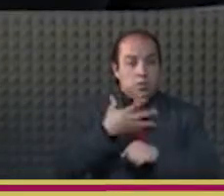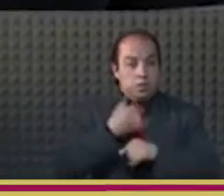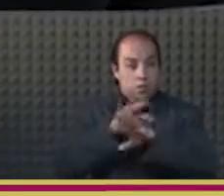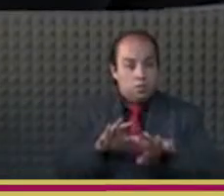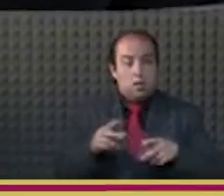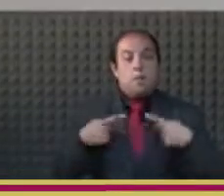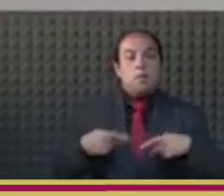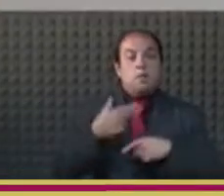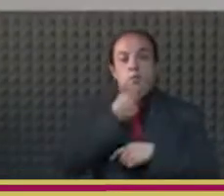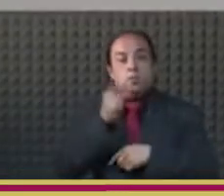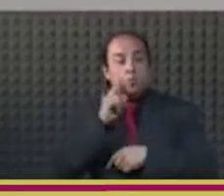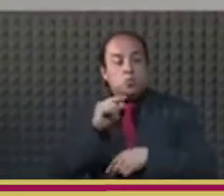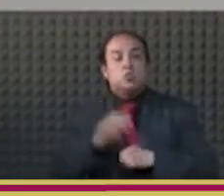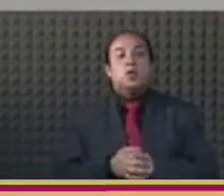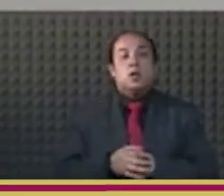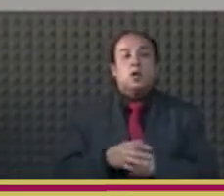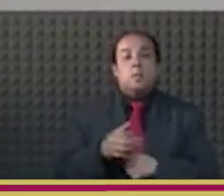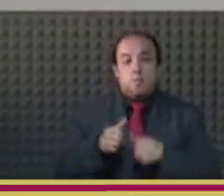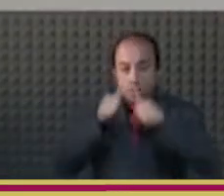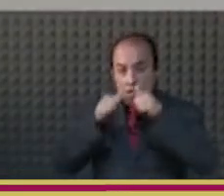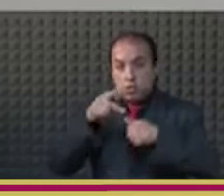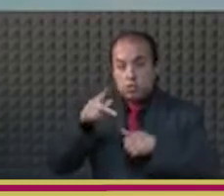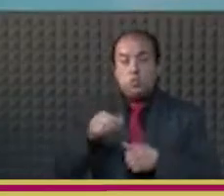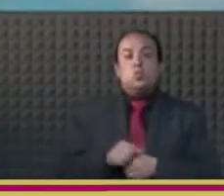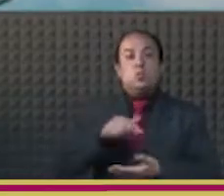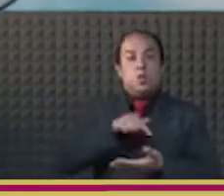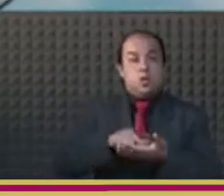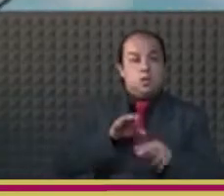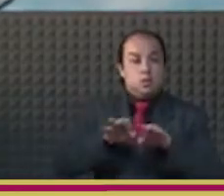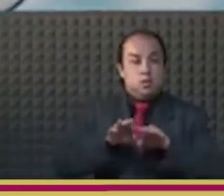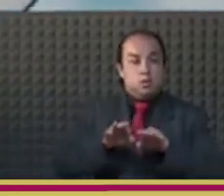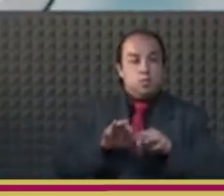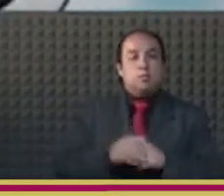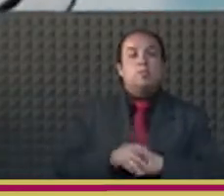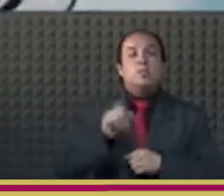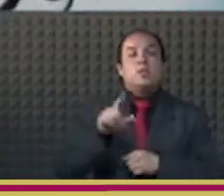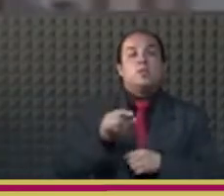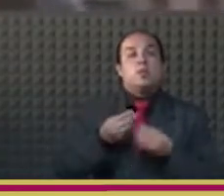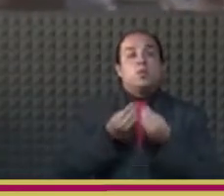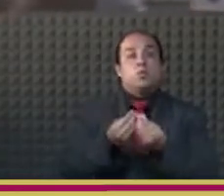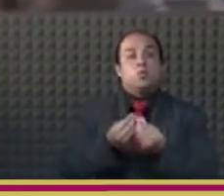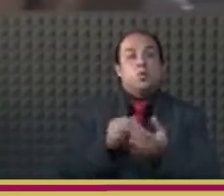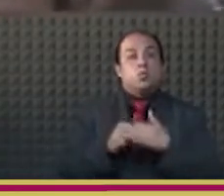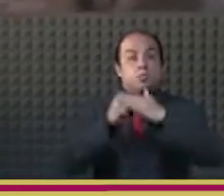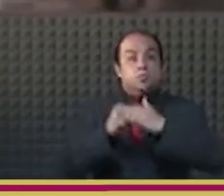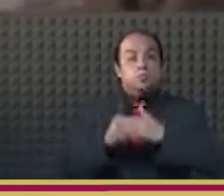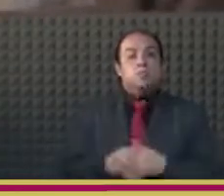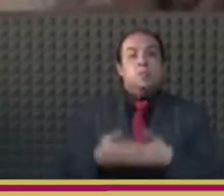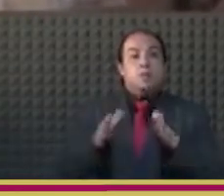candidatos disponibles para cubrir tus ofertas de empleo y, en conjunto, fortalecer la reactivación económica de nuestro